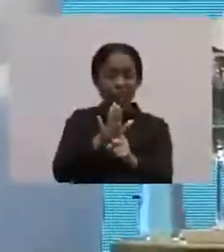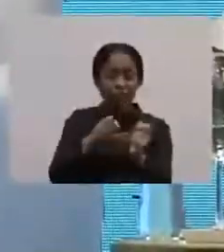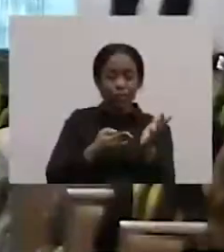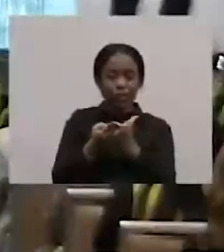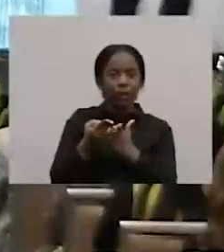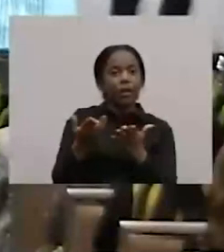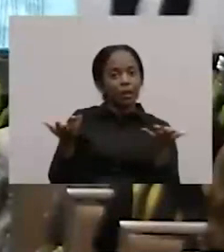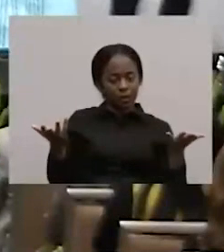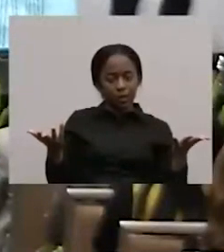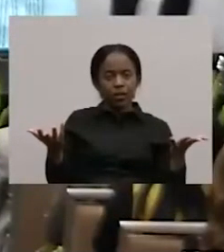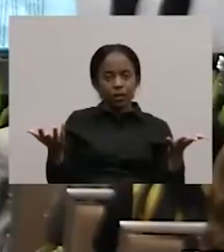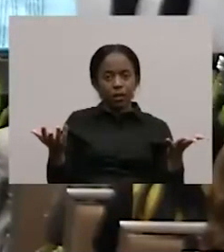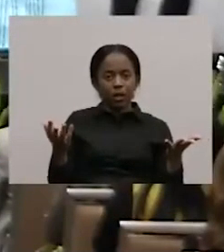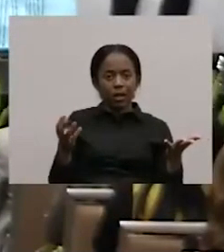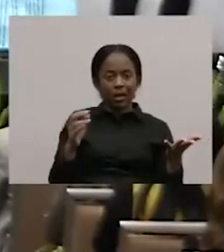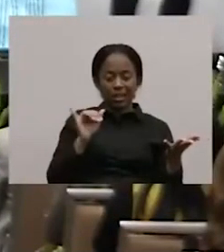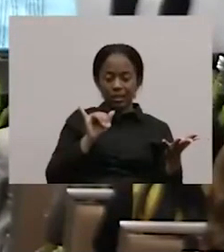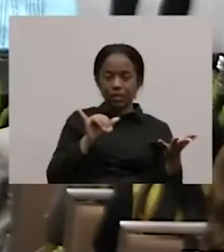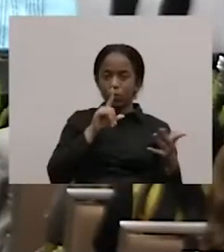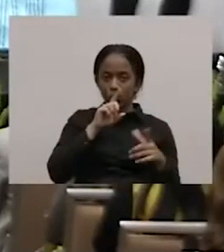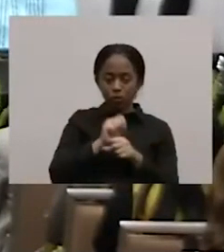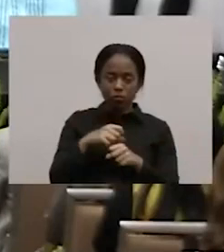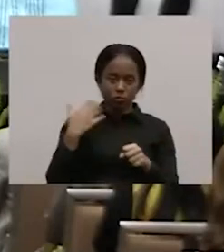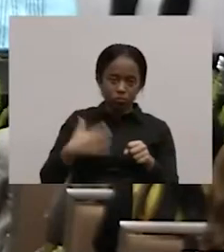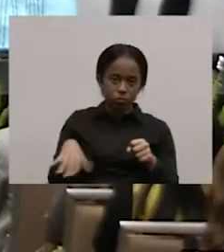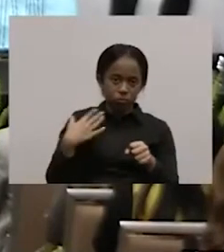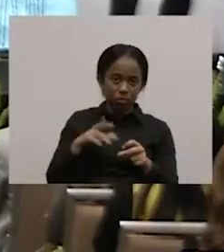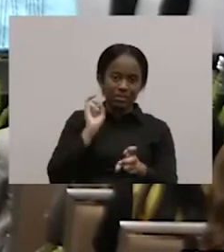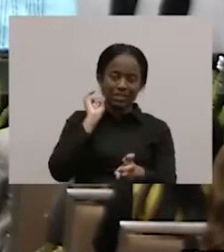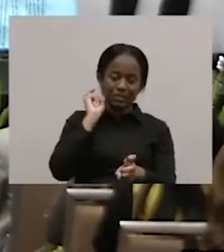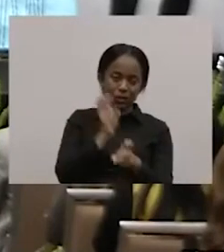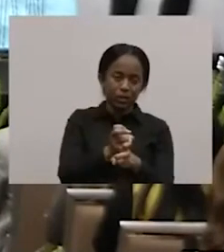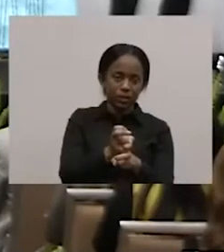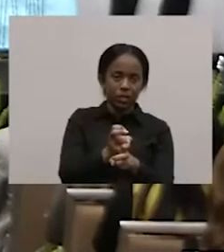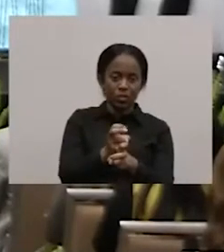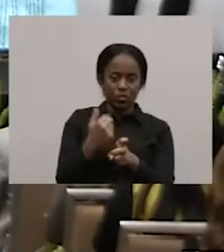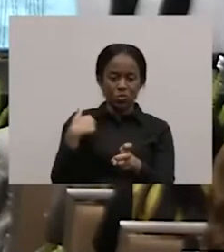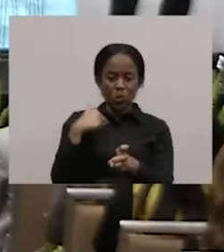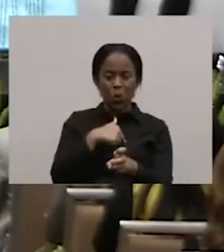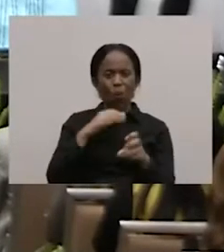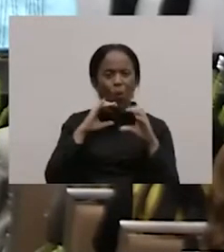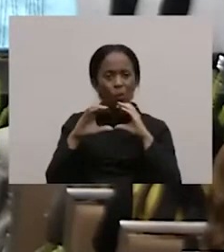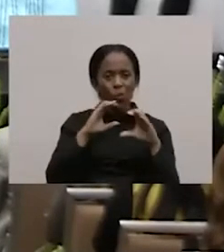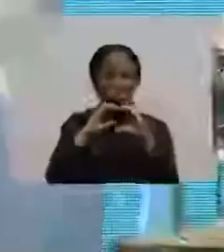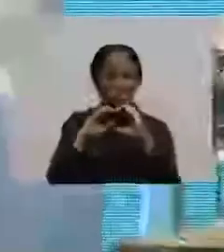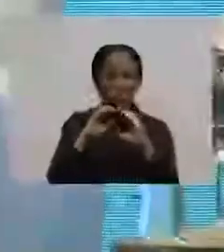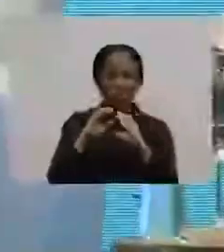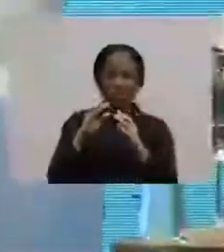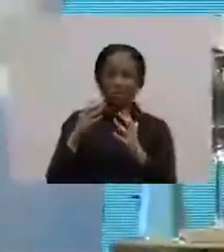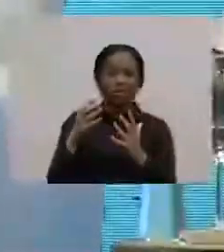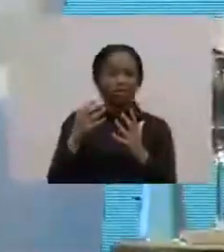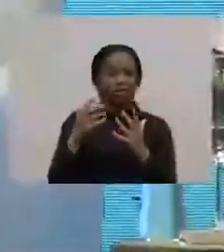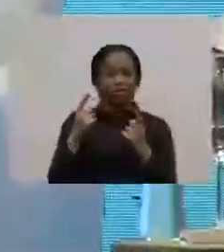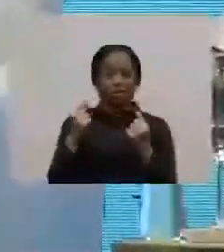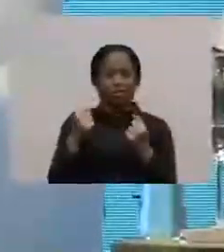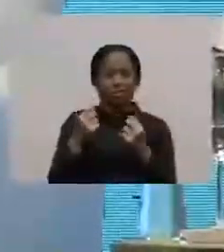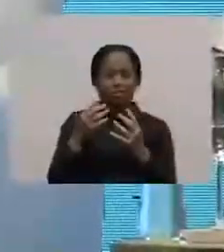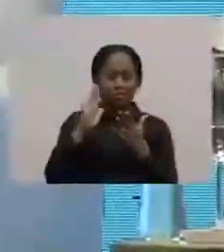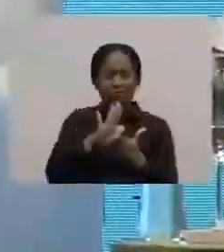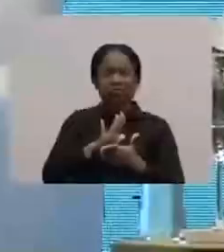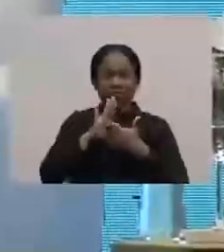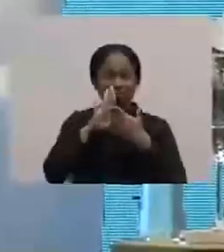Entonces, yo creo que ese es el gran desafío que nosotros tenemos como medios, y que ustedes tienen como organismo electoral,